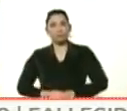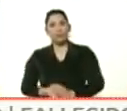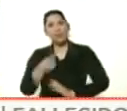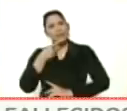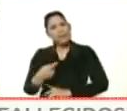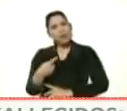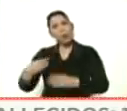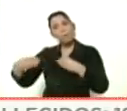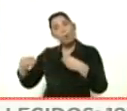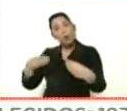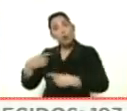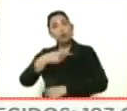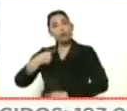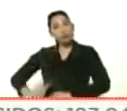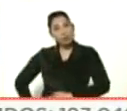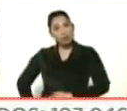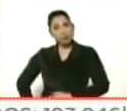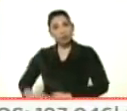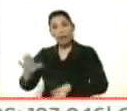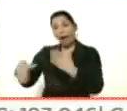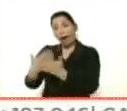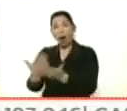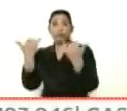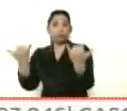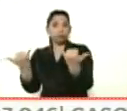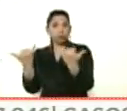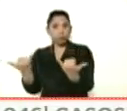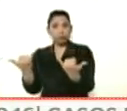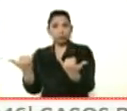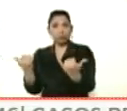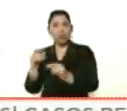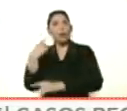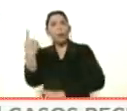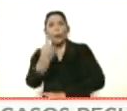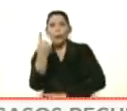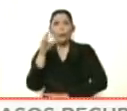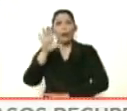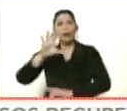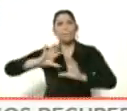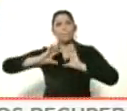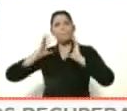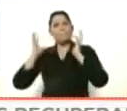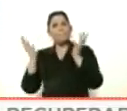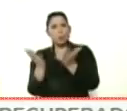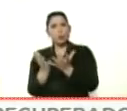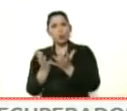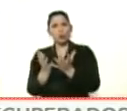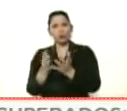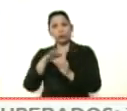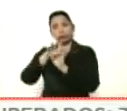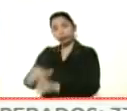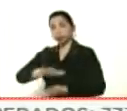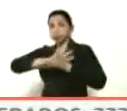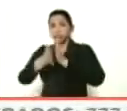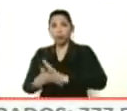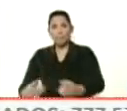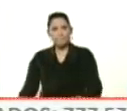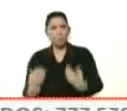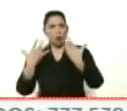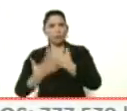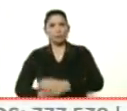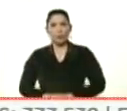que el modelo chino, que hasta este momento es el único país del mundo que ha logrado abatir la pandemia, porque ha